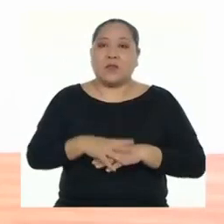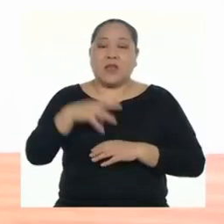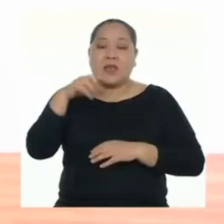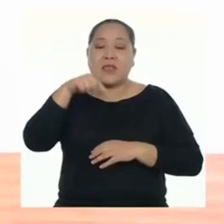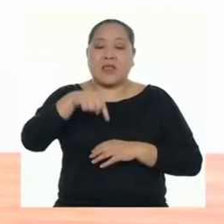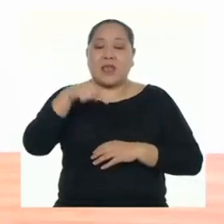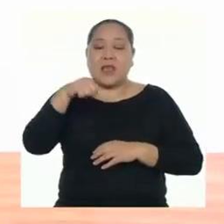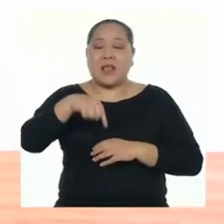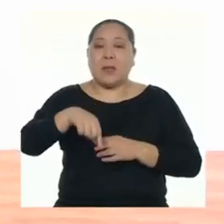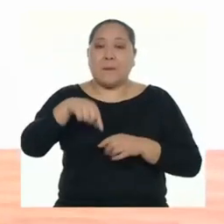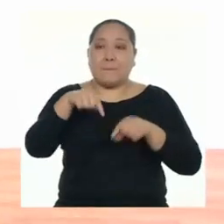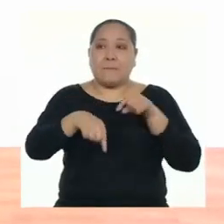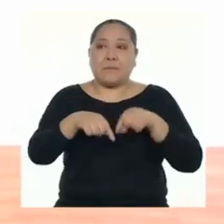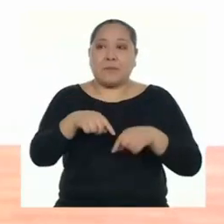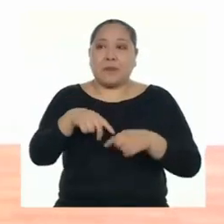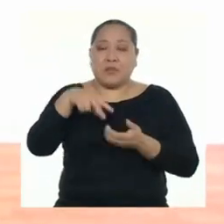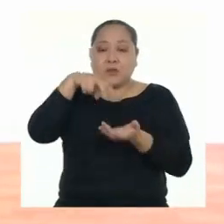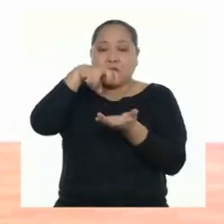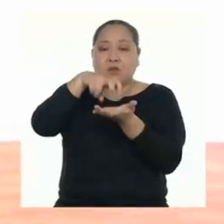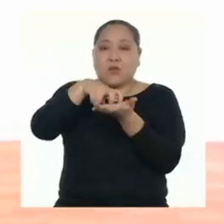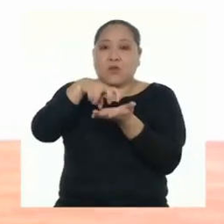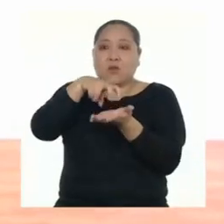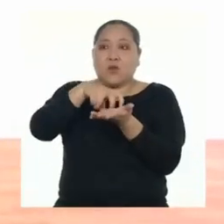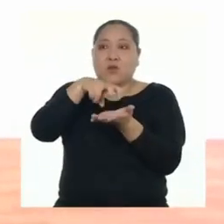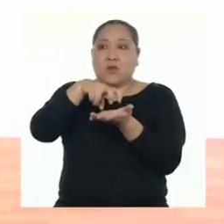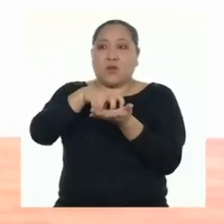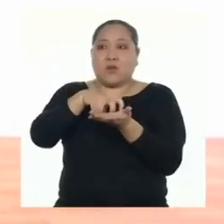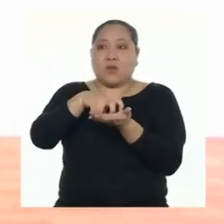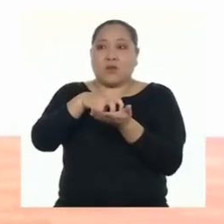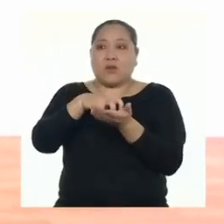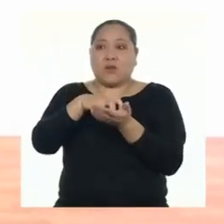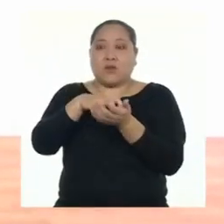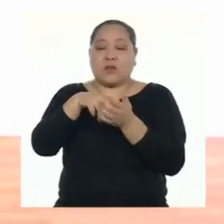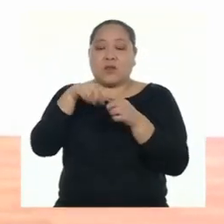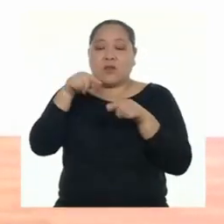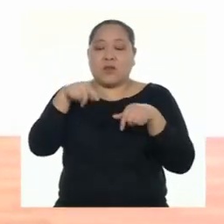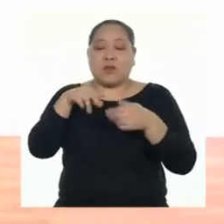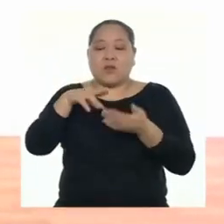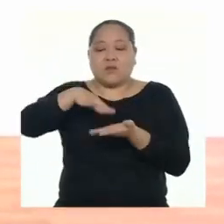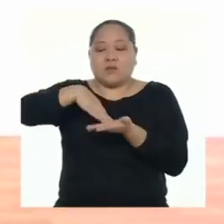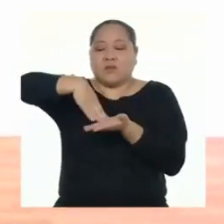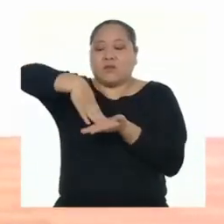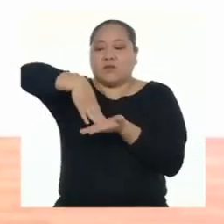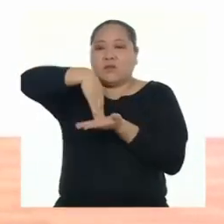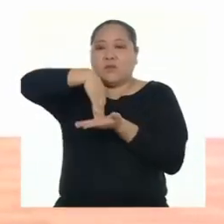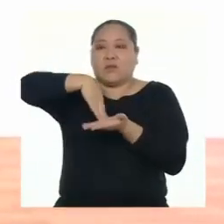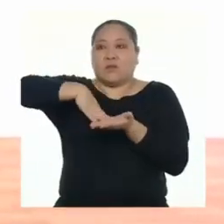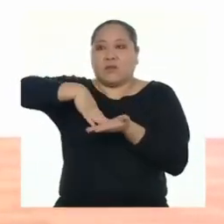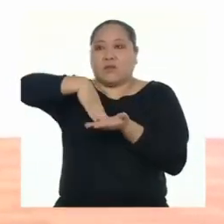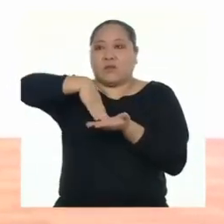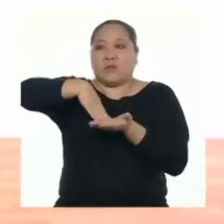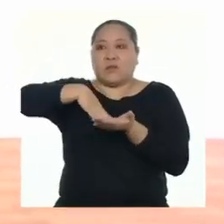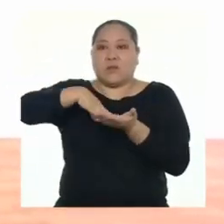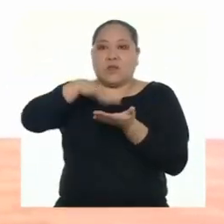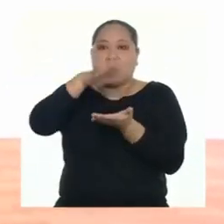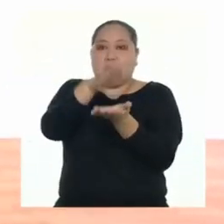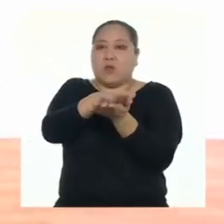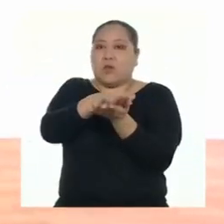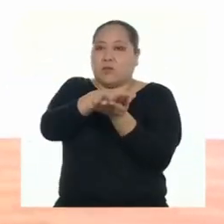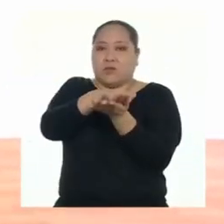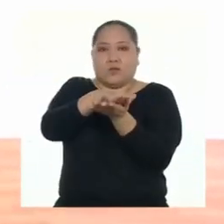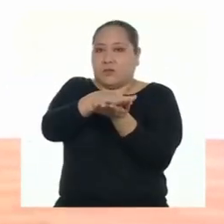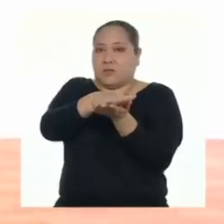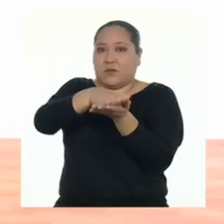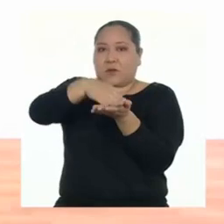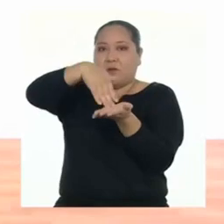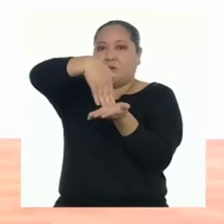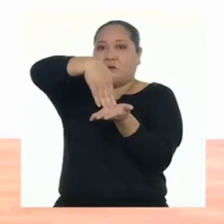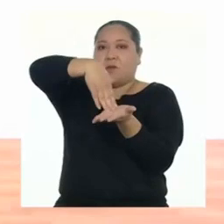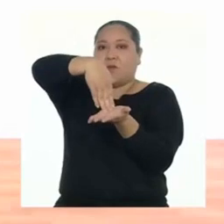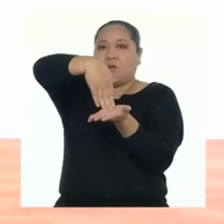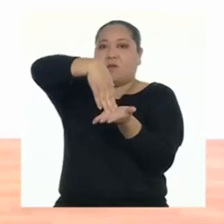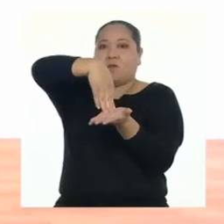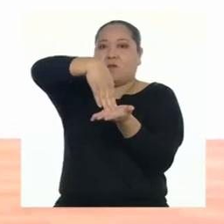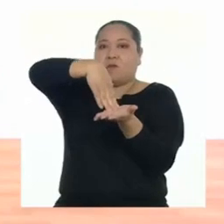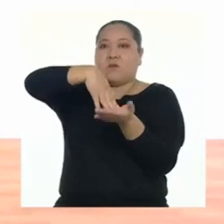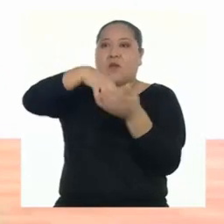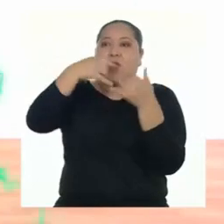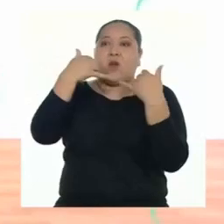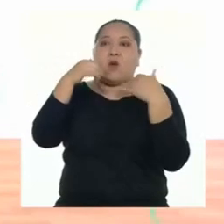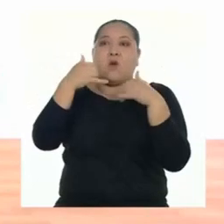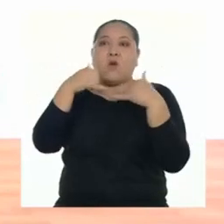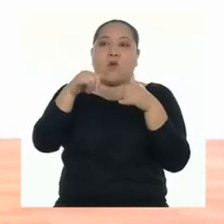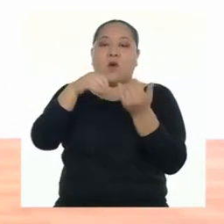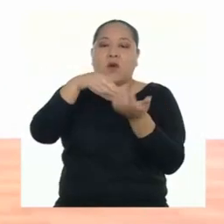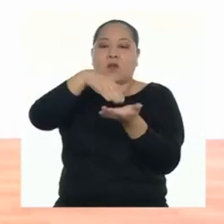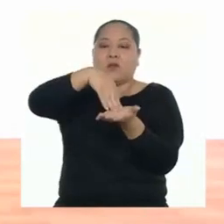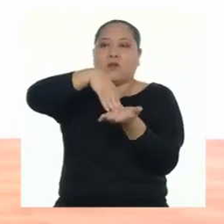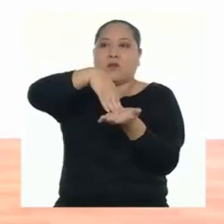piso. Vamos a cuclillas y mantenemos el apoyo en la media punta. Nunca la planta completa. Media punta para poder jugar con